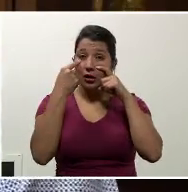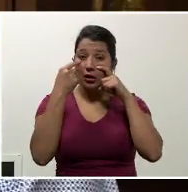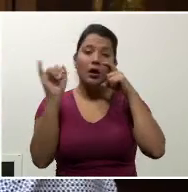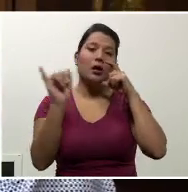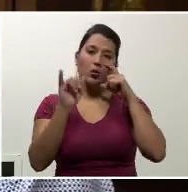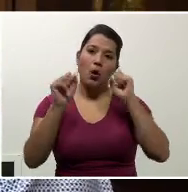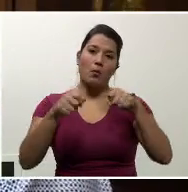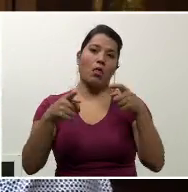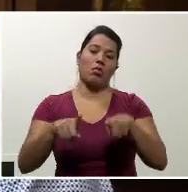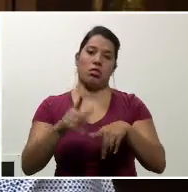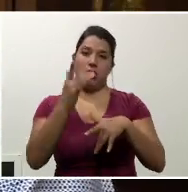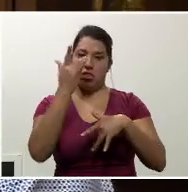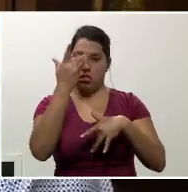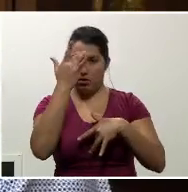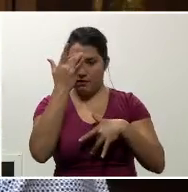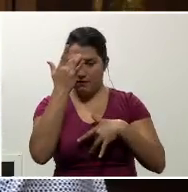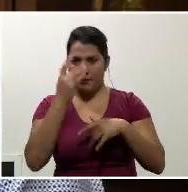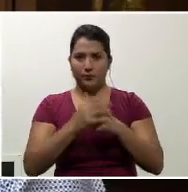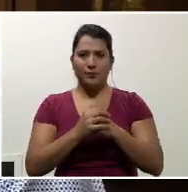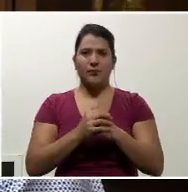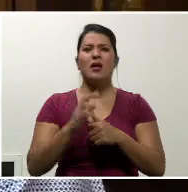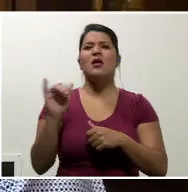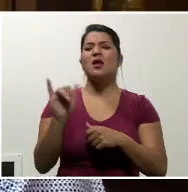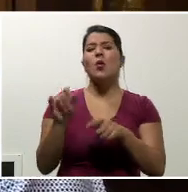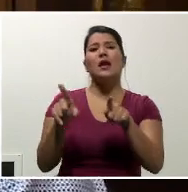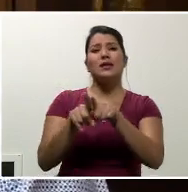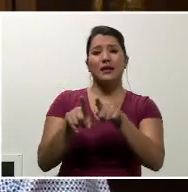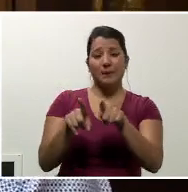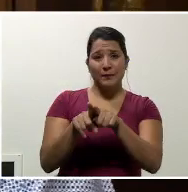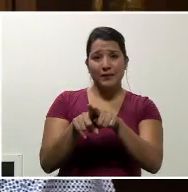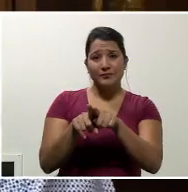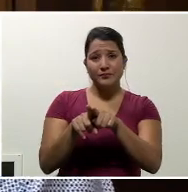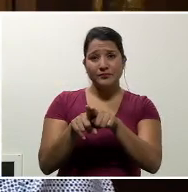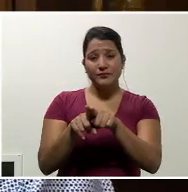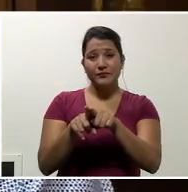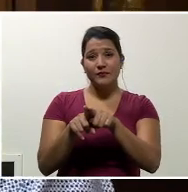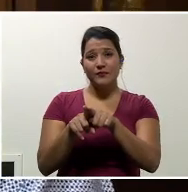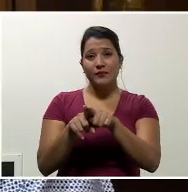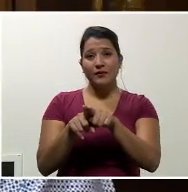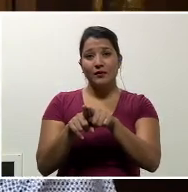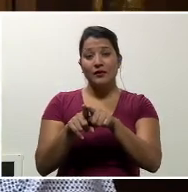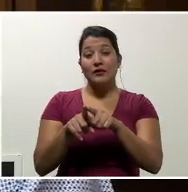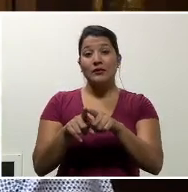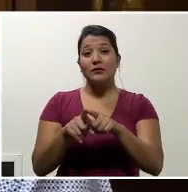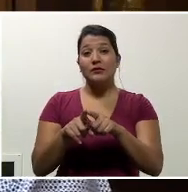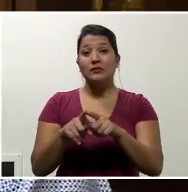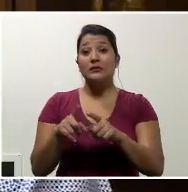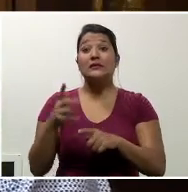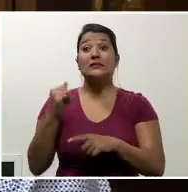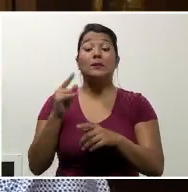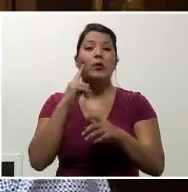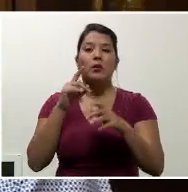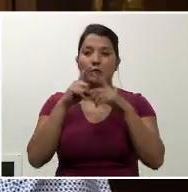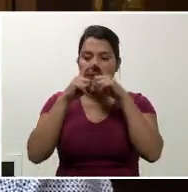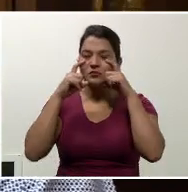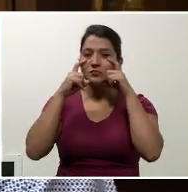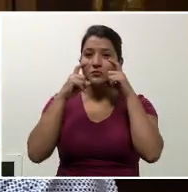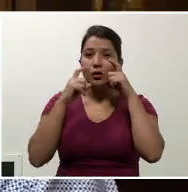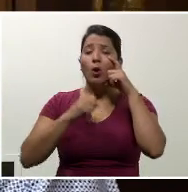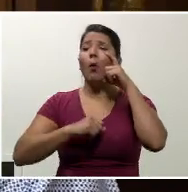eso te estornuda o te tose y te contamina la mascarilla y vos estás manipulando la mascarilla, entonces vas a producirte